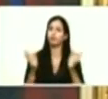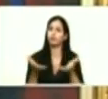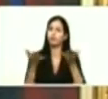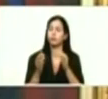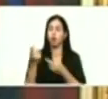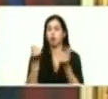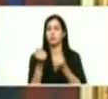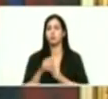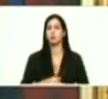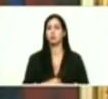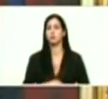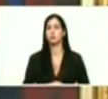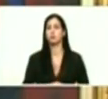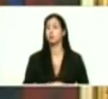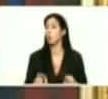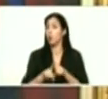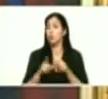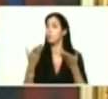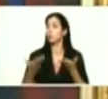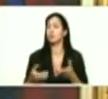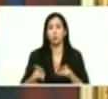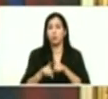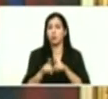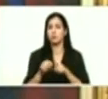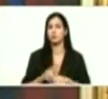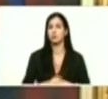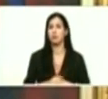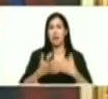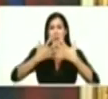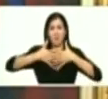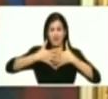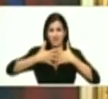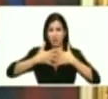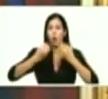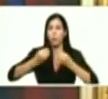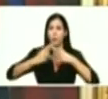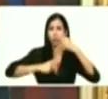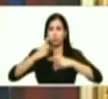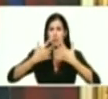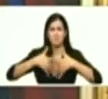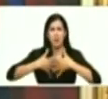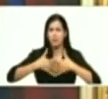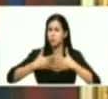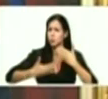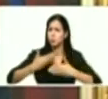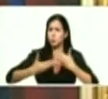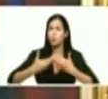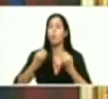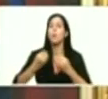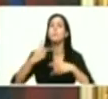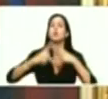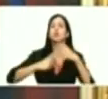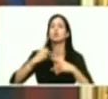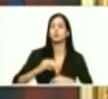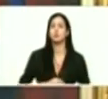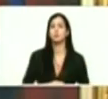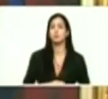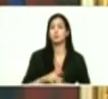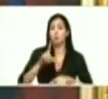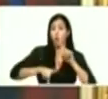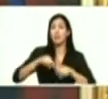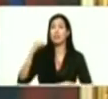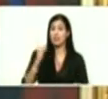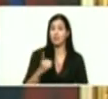como las otras tres porque que se mueva una máquina y que produzca que tenga el insumo